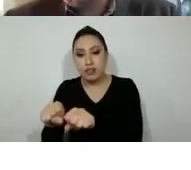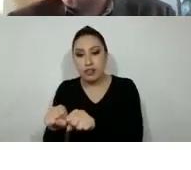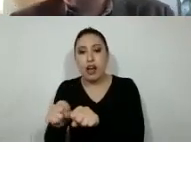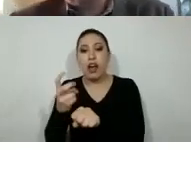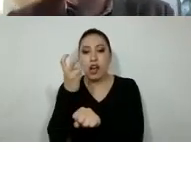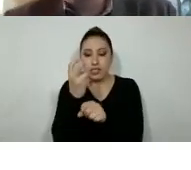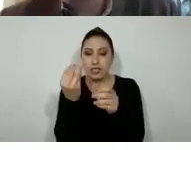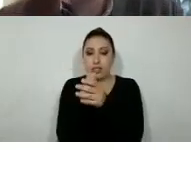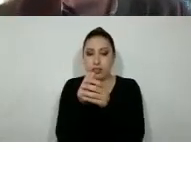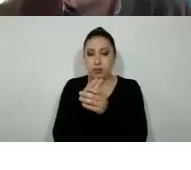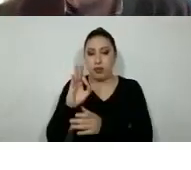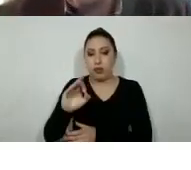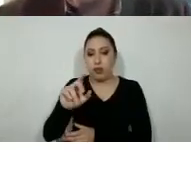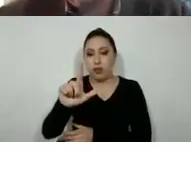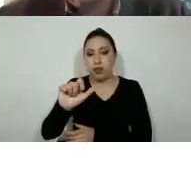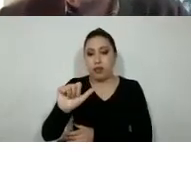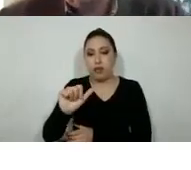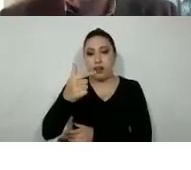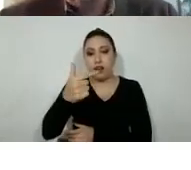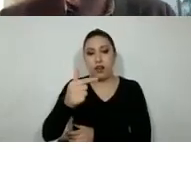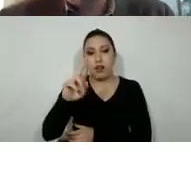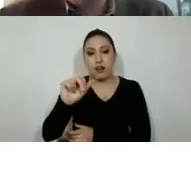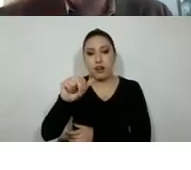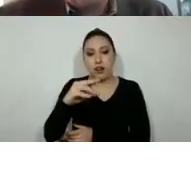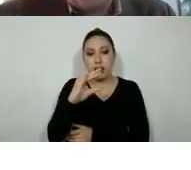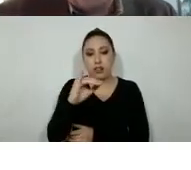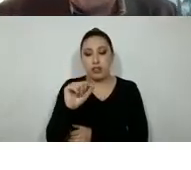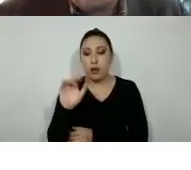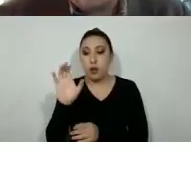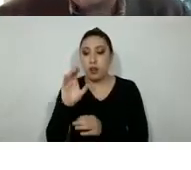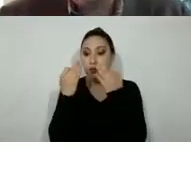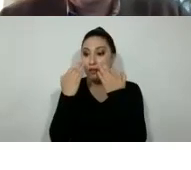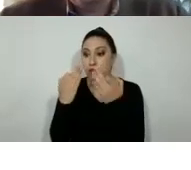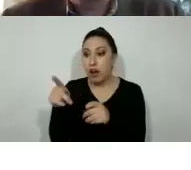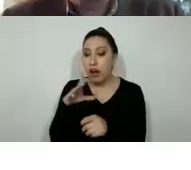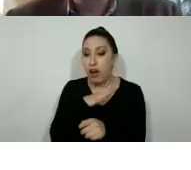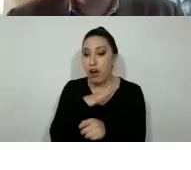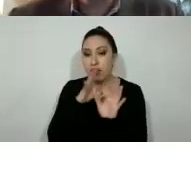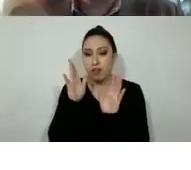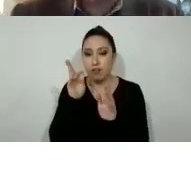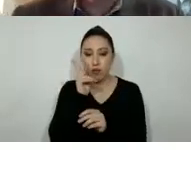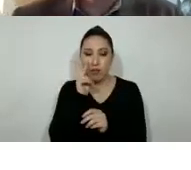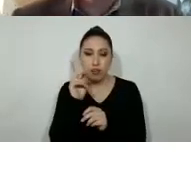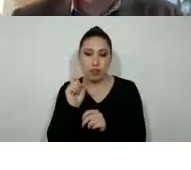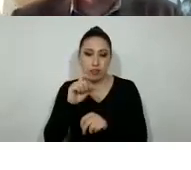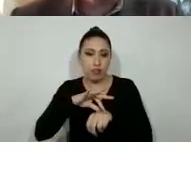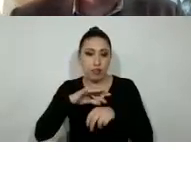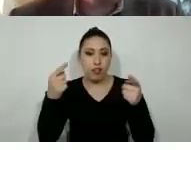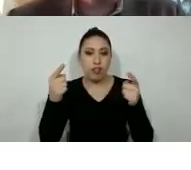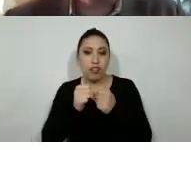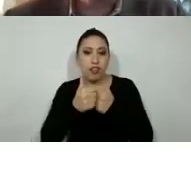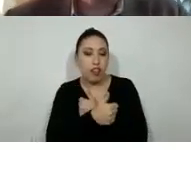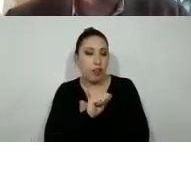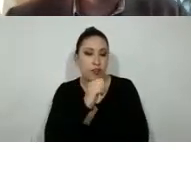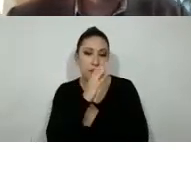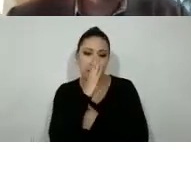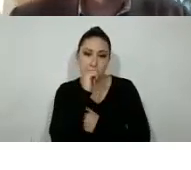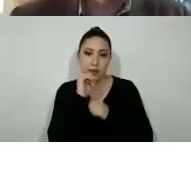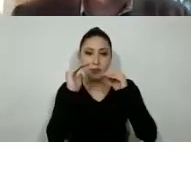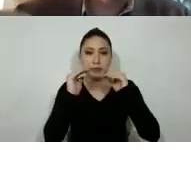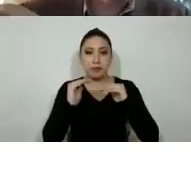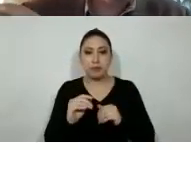flagrancia, justo cuando está ocurriendo el delito. Otra forma de flagrancia es inmediatamente después de que se comete.